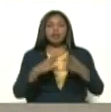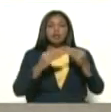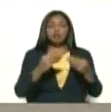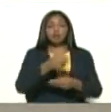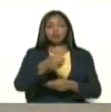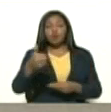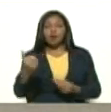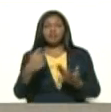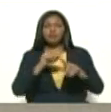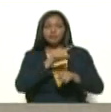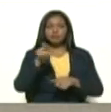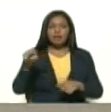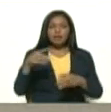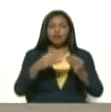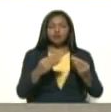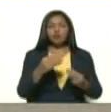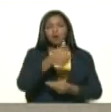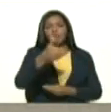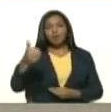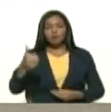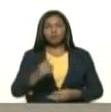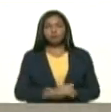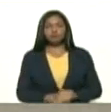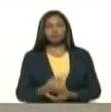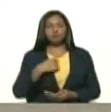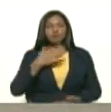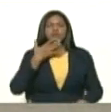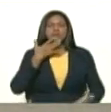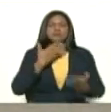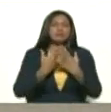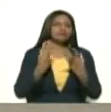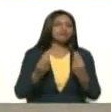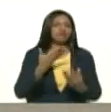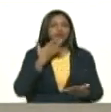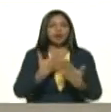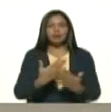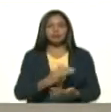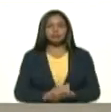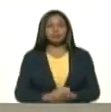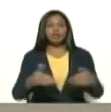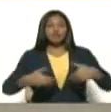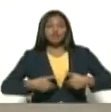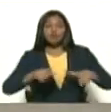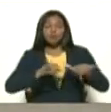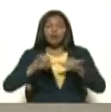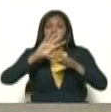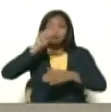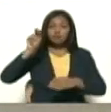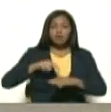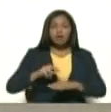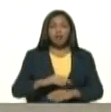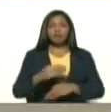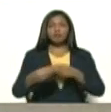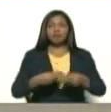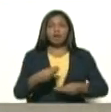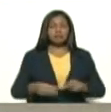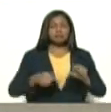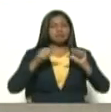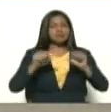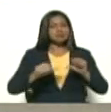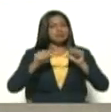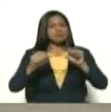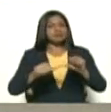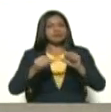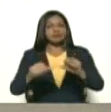todos y a través de ustedes y a todas, nuestro agradecimiento. y el esfuerzo nacional, el esfuerzo permanente